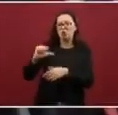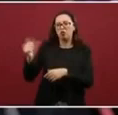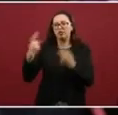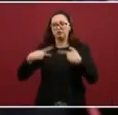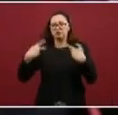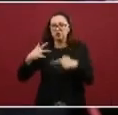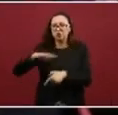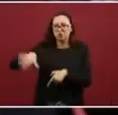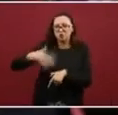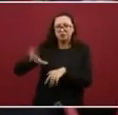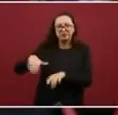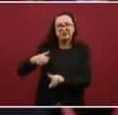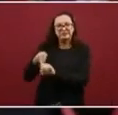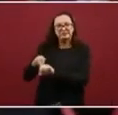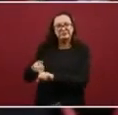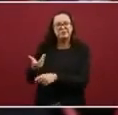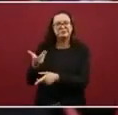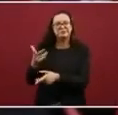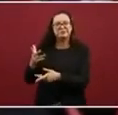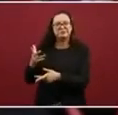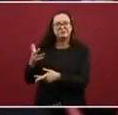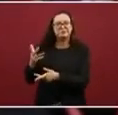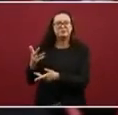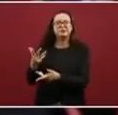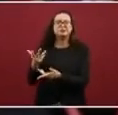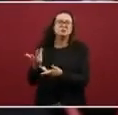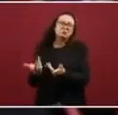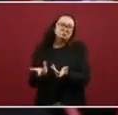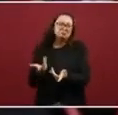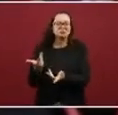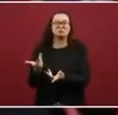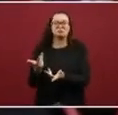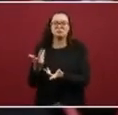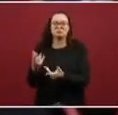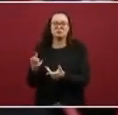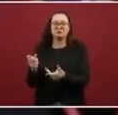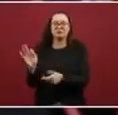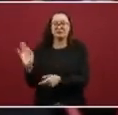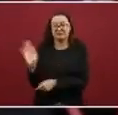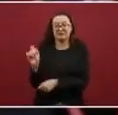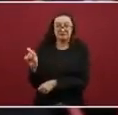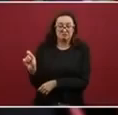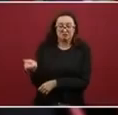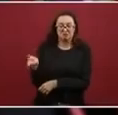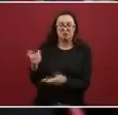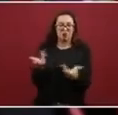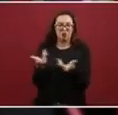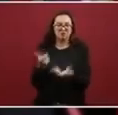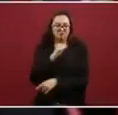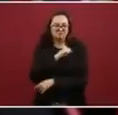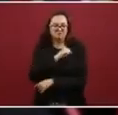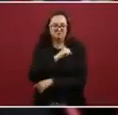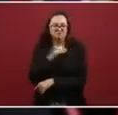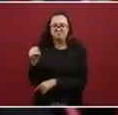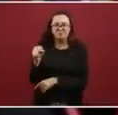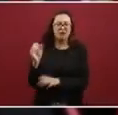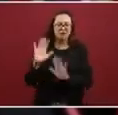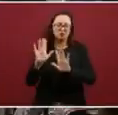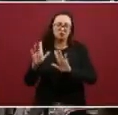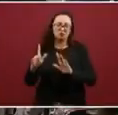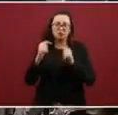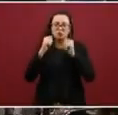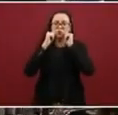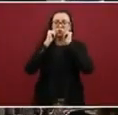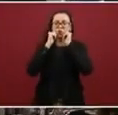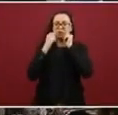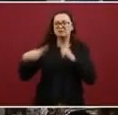persecución, incluso de algunas cuestiones de carácter delictivo. Pero dejemos estas últimas de lado. ¿Cuál va a